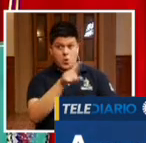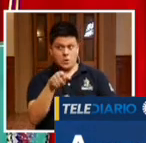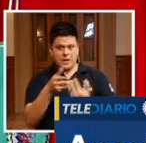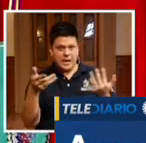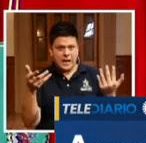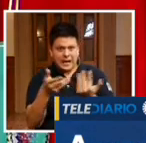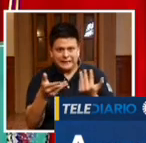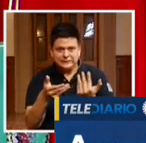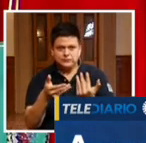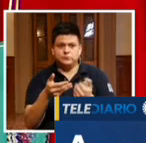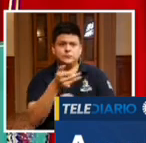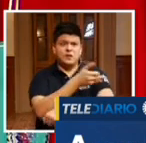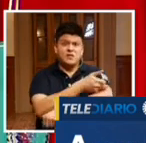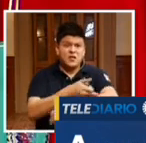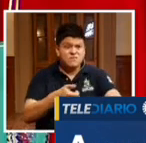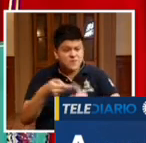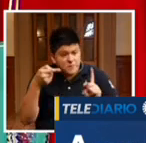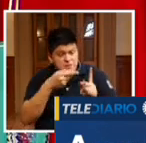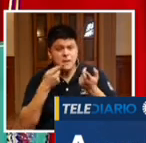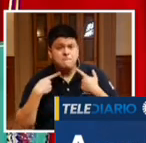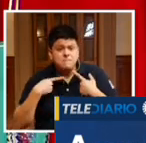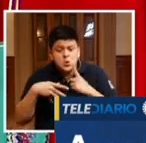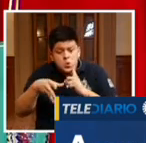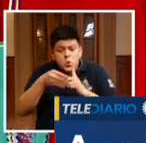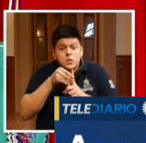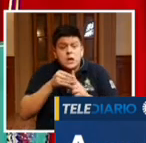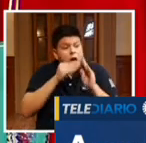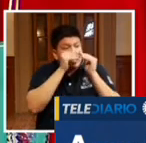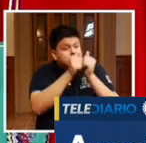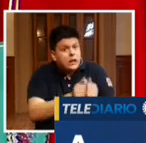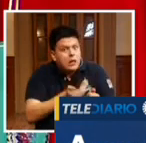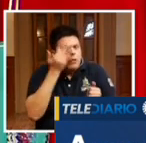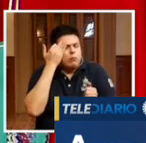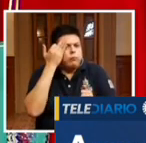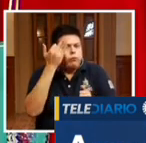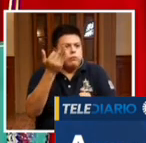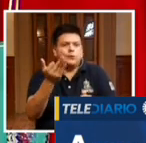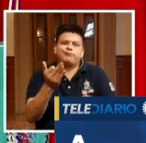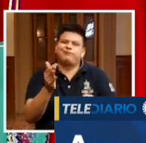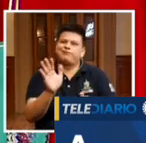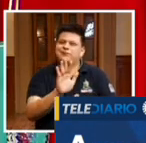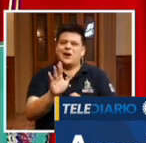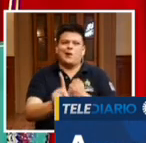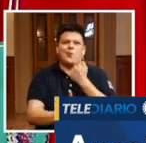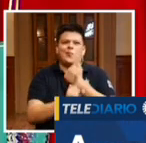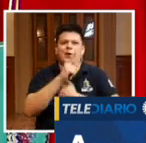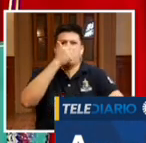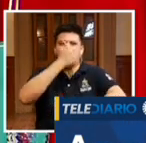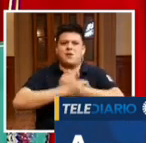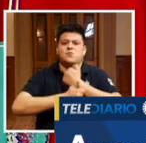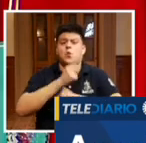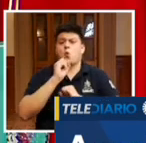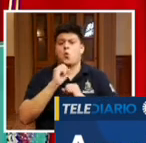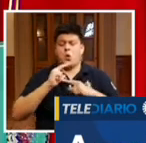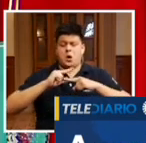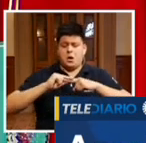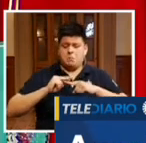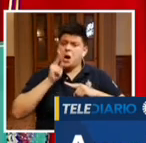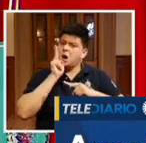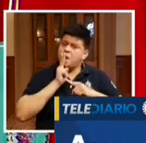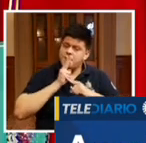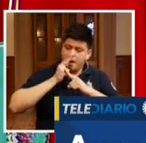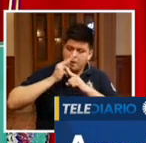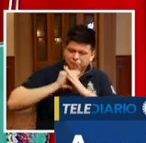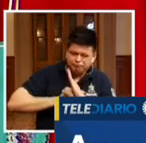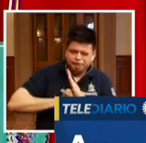que tu familiar esté mucho tiempo en casa con dificultad respiratoria o con saturaciones de oxígeno muy